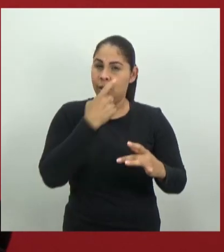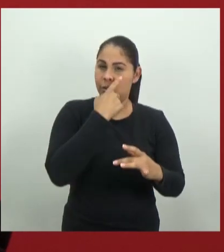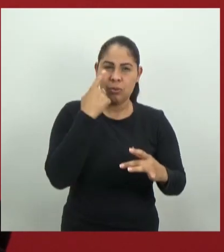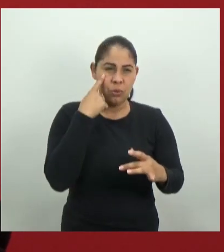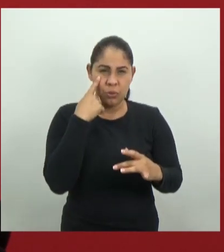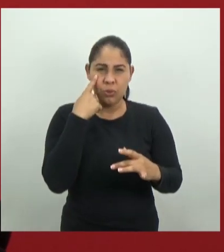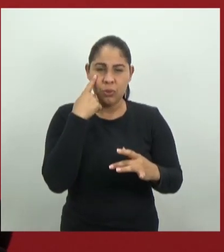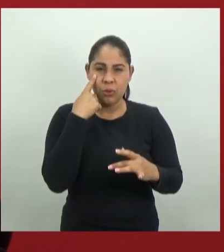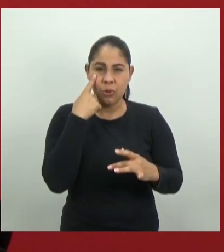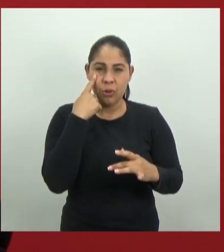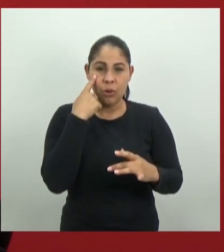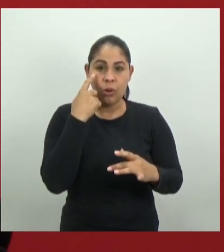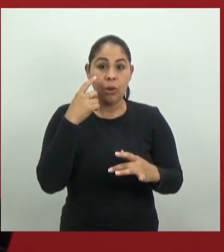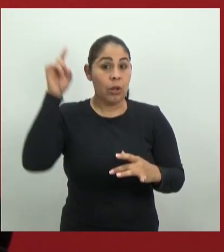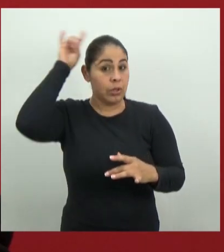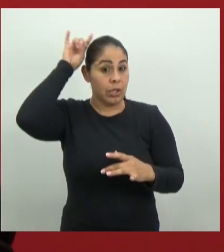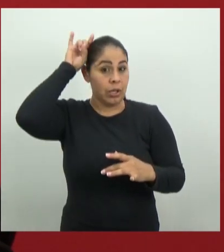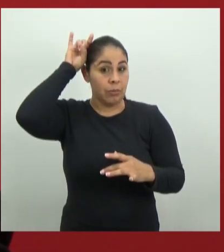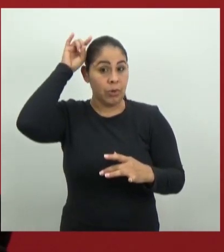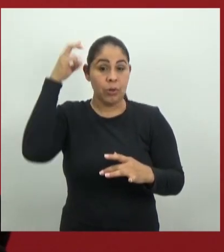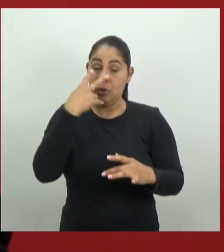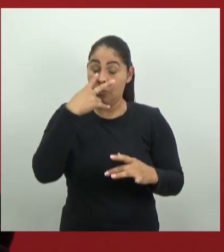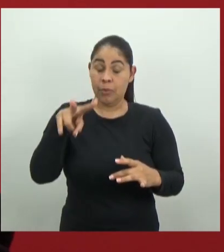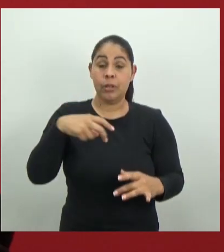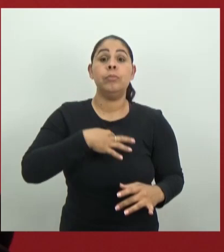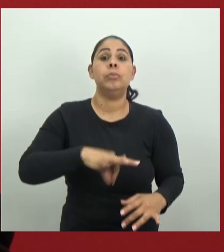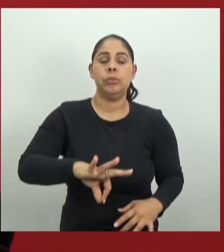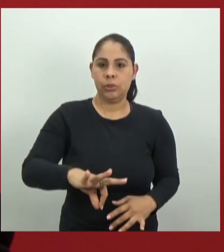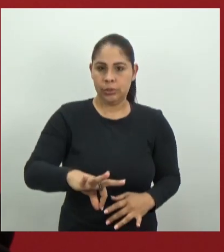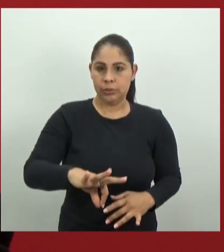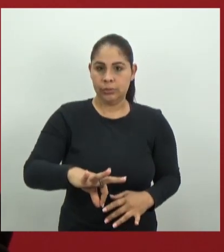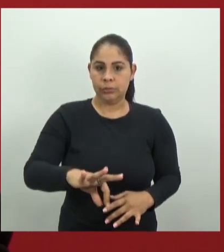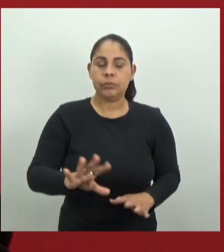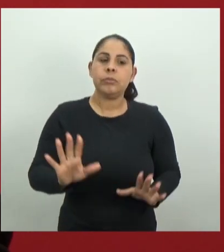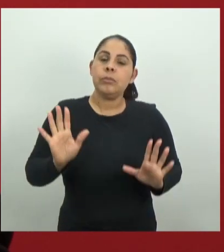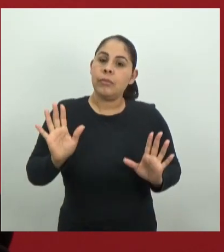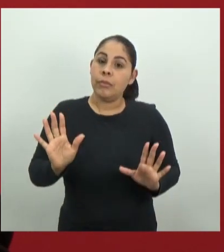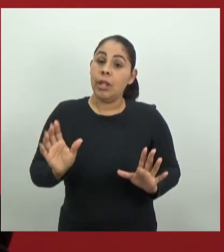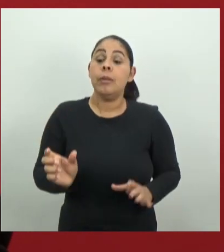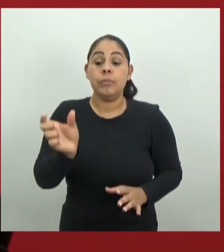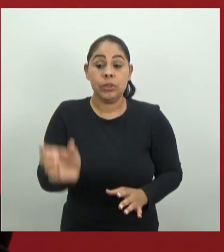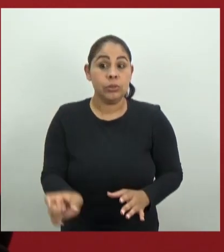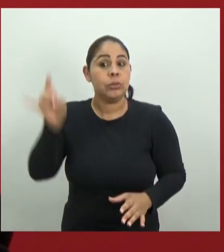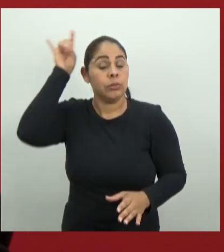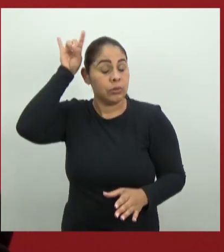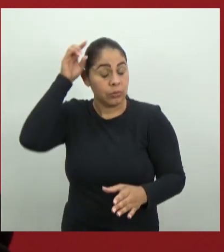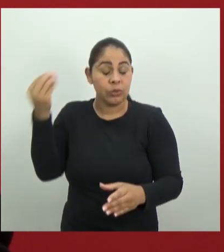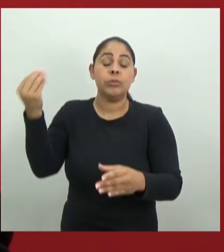puede ver los demonios. Pero poseídos, verdaderamente poseídos,